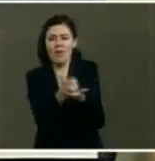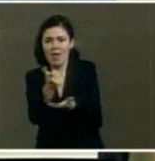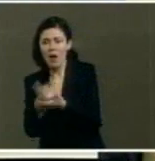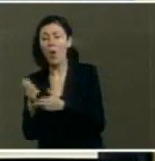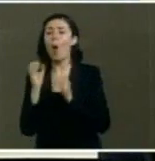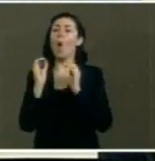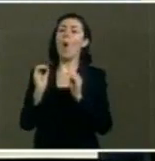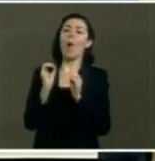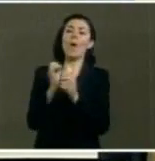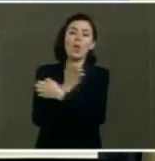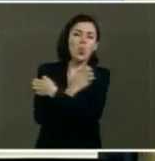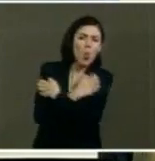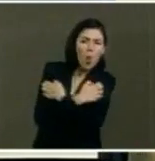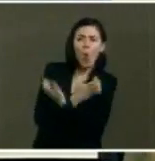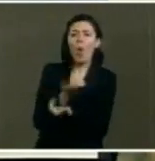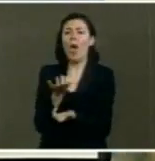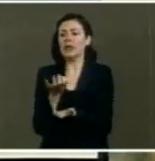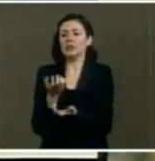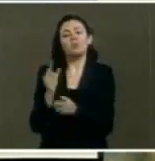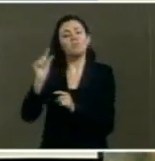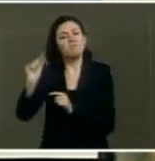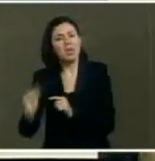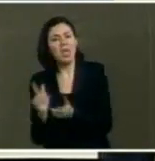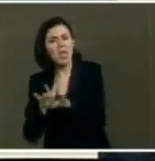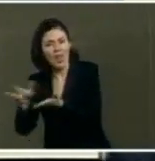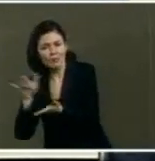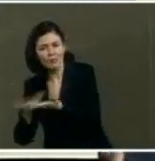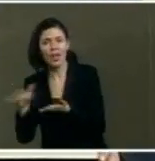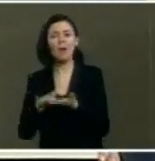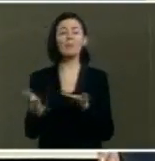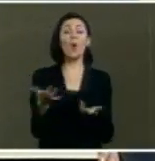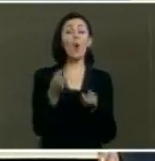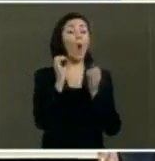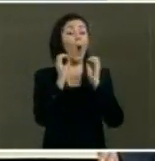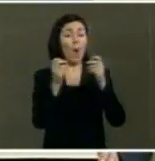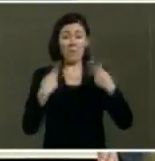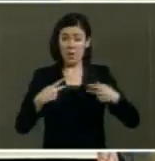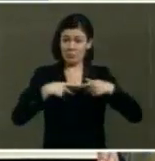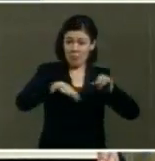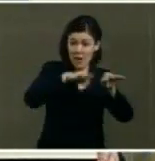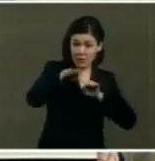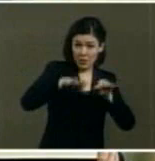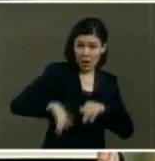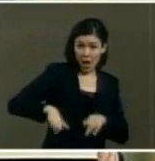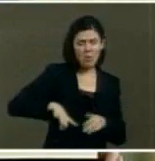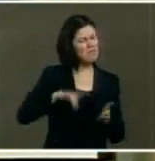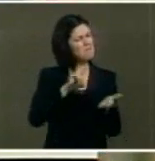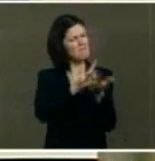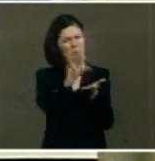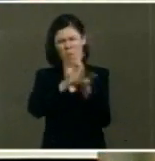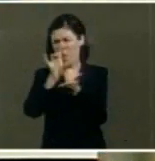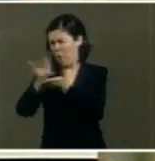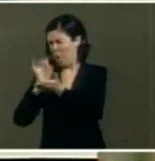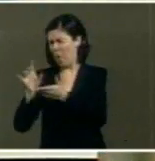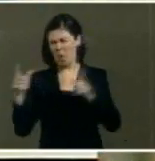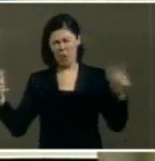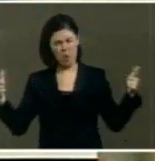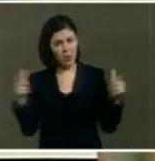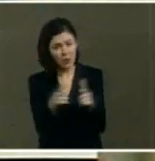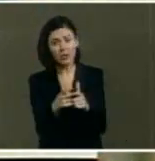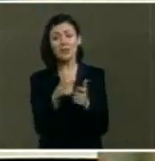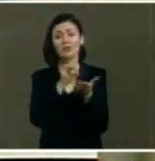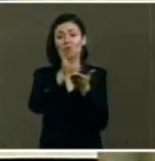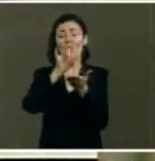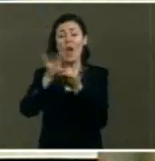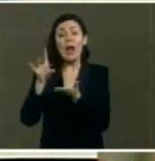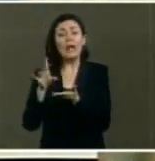subsidios educativos, realizar despidos masivos de empleados públicos y otras medidas drásticas. México no.